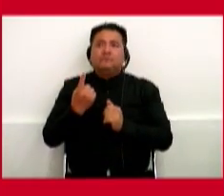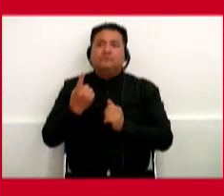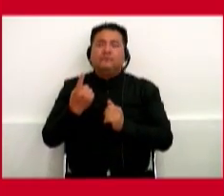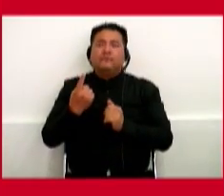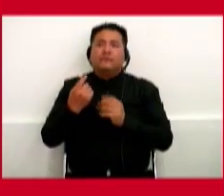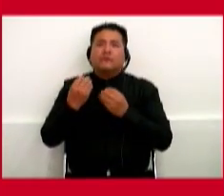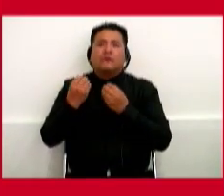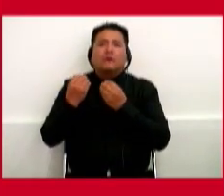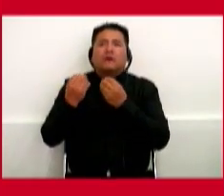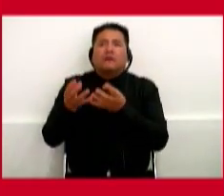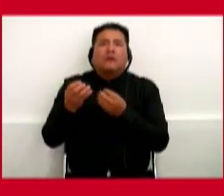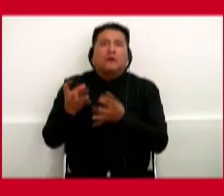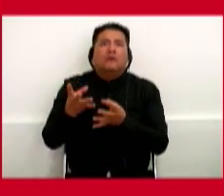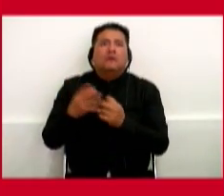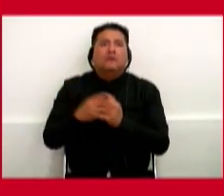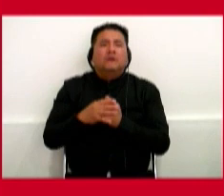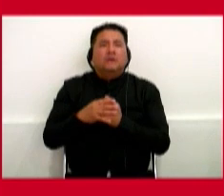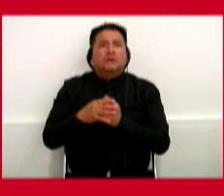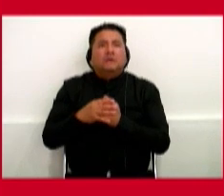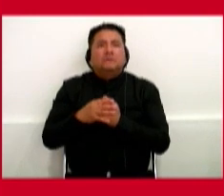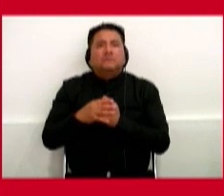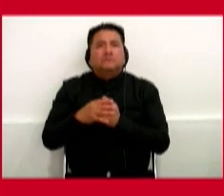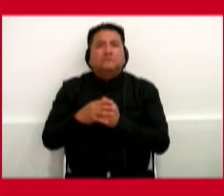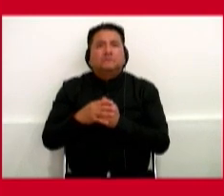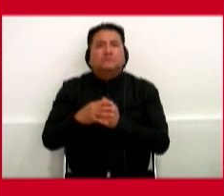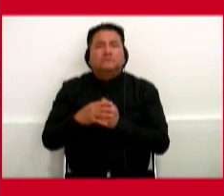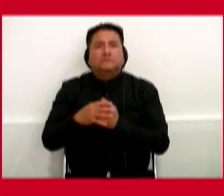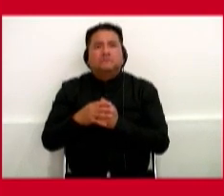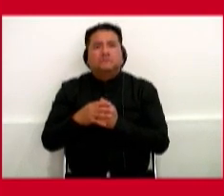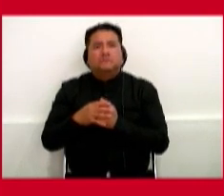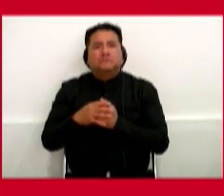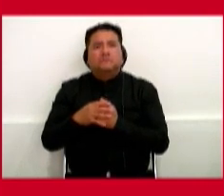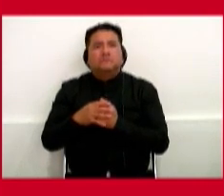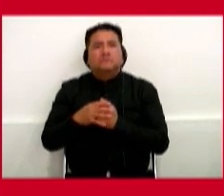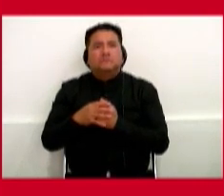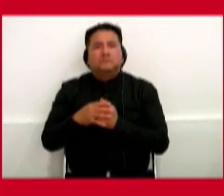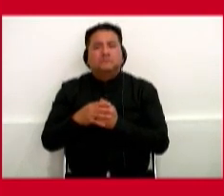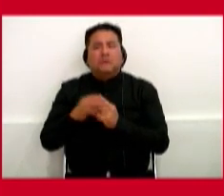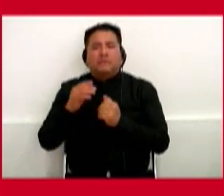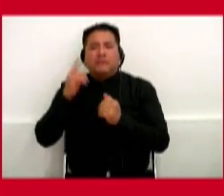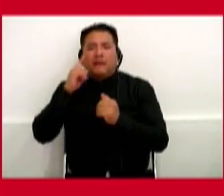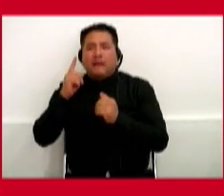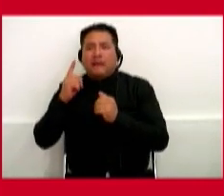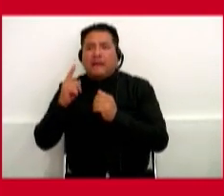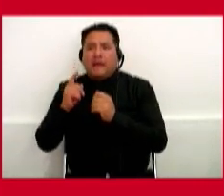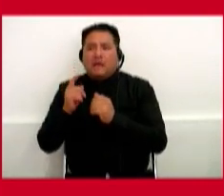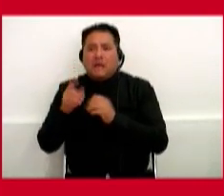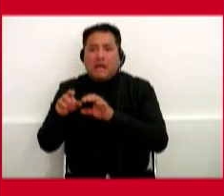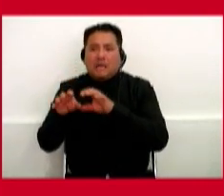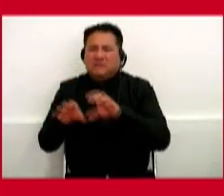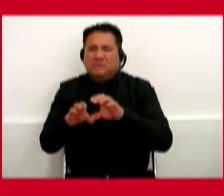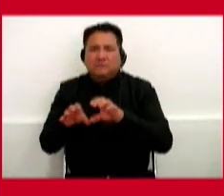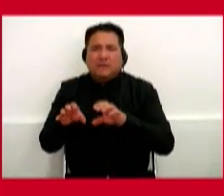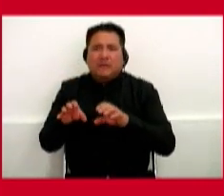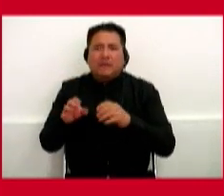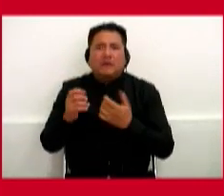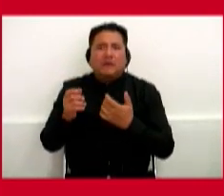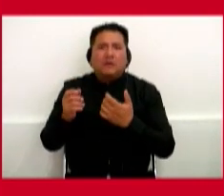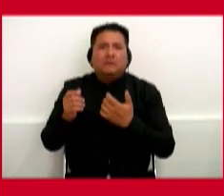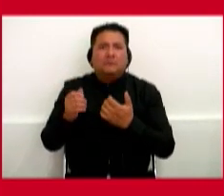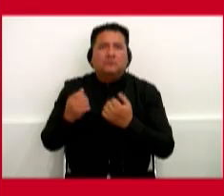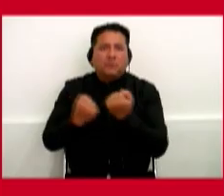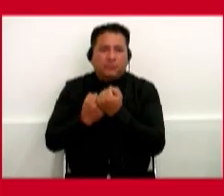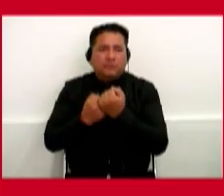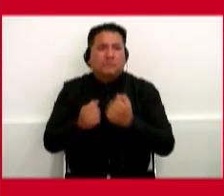la evaluación típica técnica, sino que también llevarle un concepto de atractividad y ejecutabilidad. ¿Qué implica esto? Principalmente ver otras variables